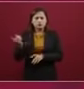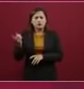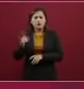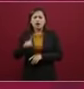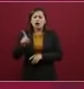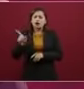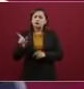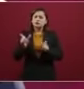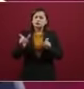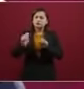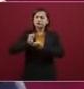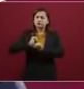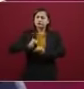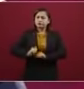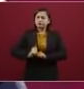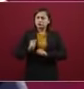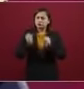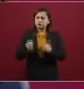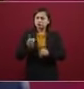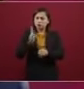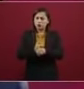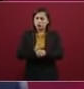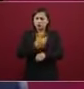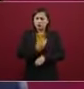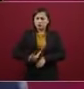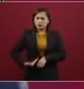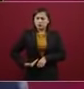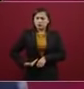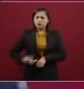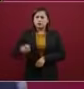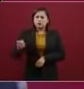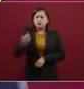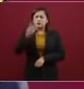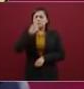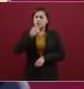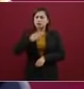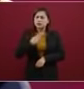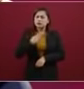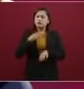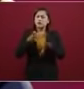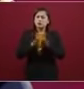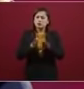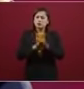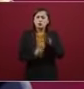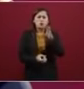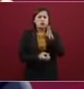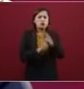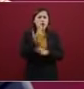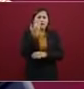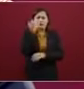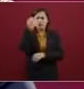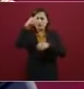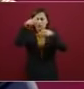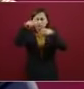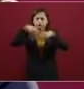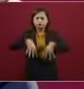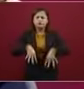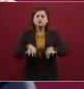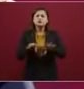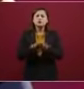Seguridad estuvo determinando qué teníamos que hacer dentro de esa nueva estructura, qué capacitación se tendría que